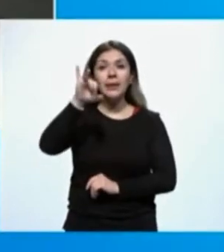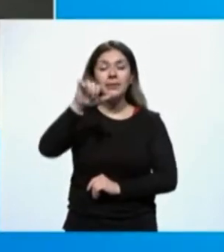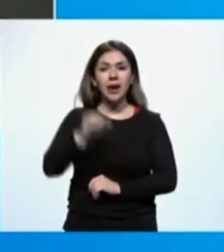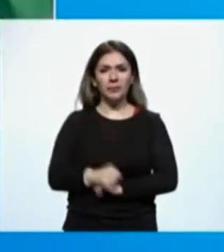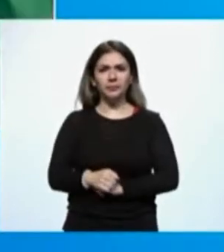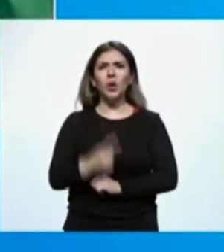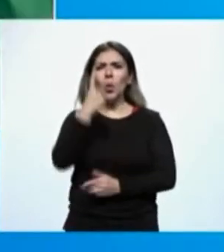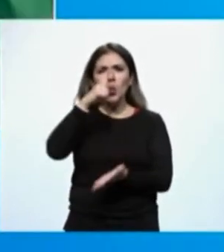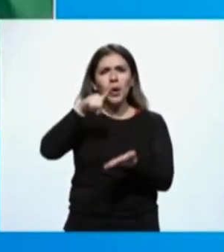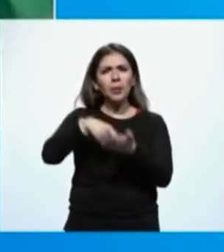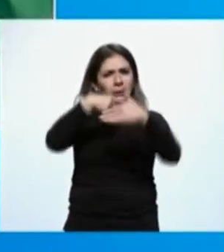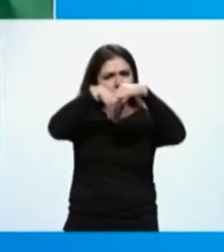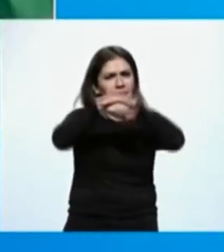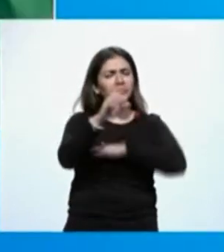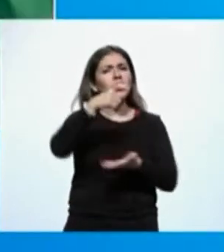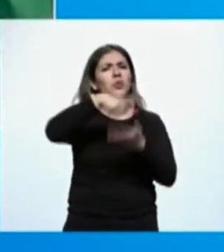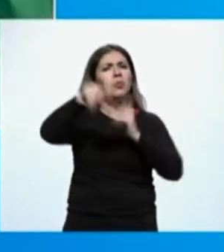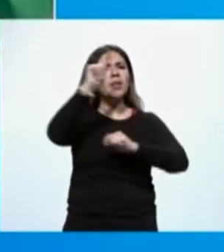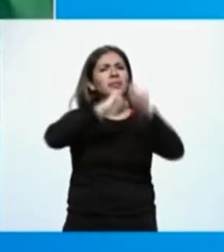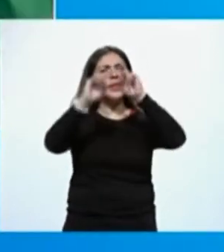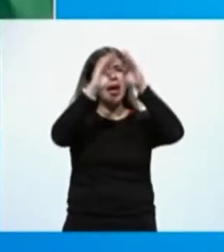una vez se metió en la heladería